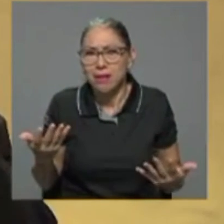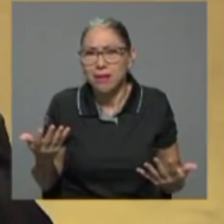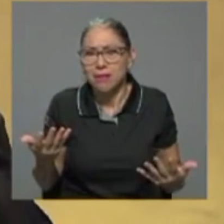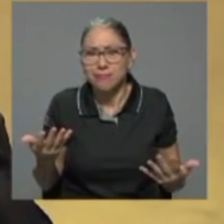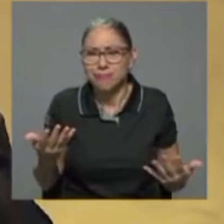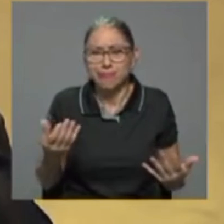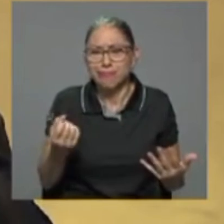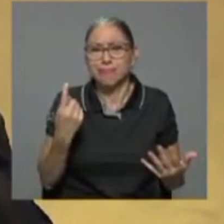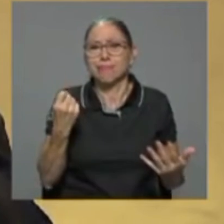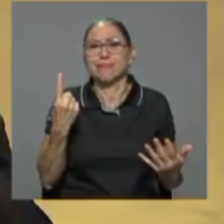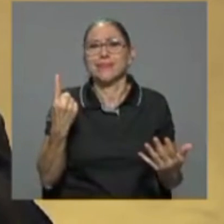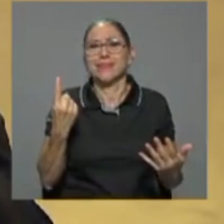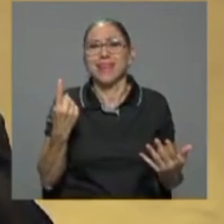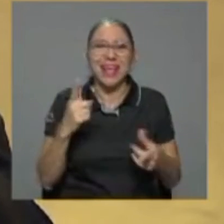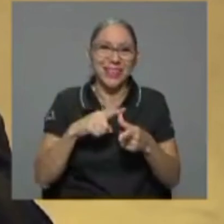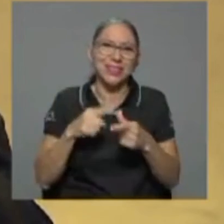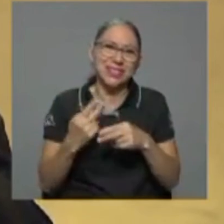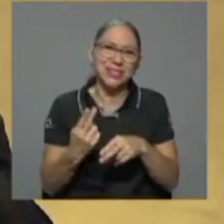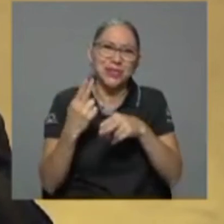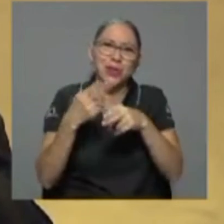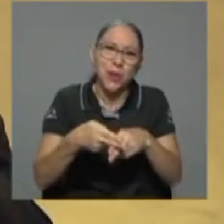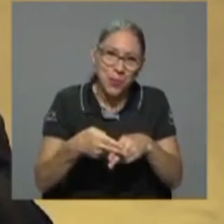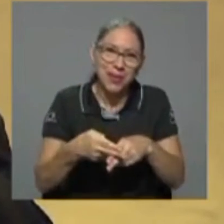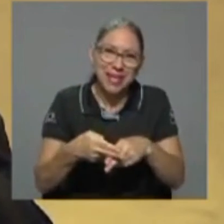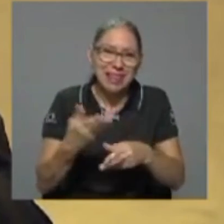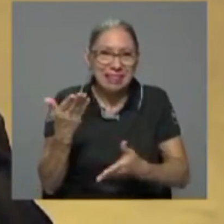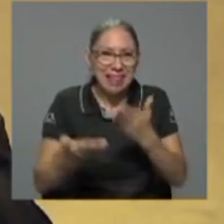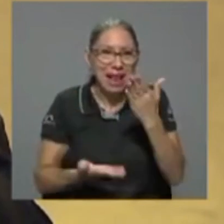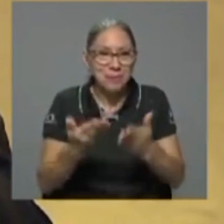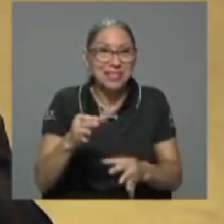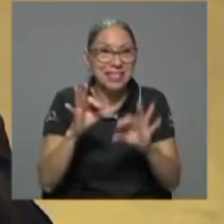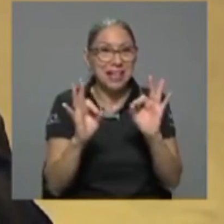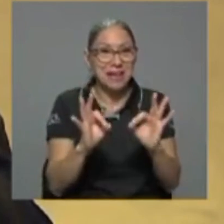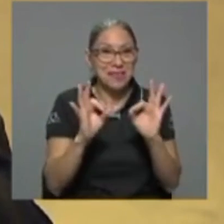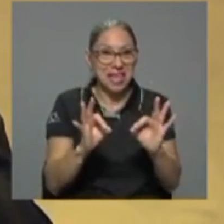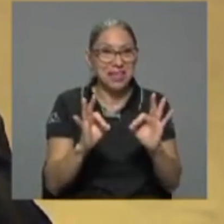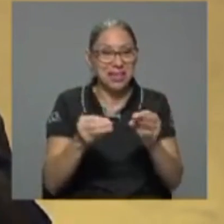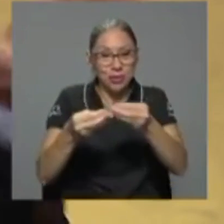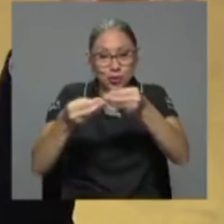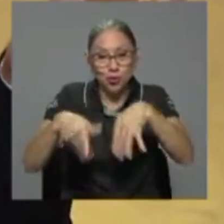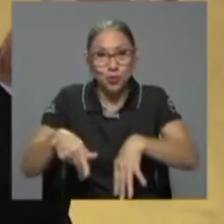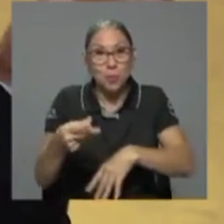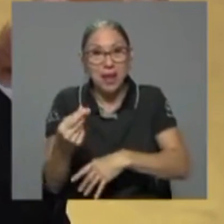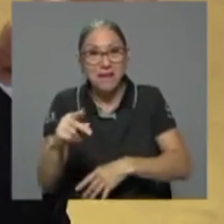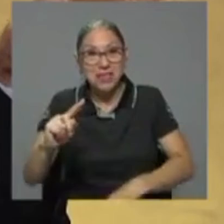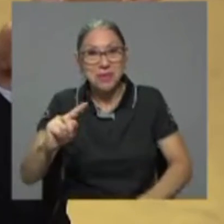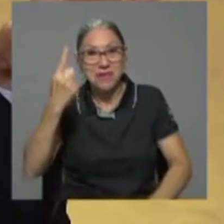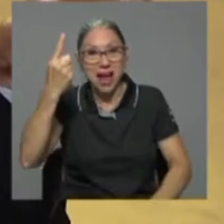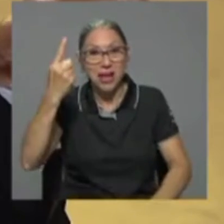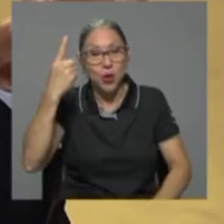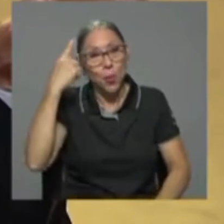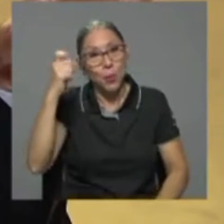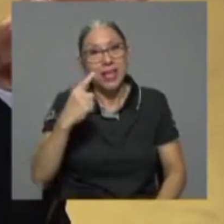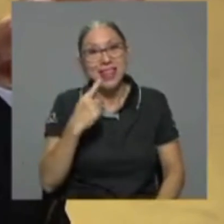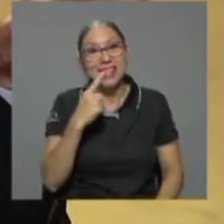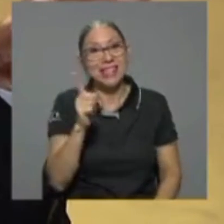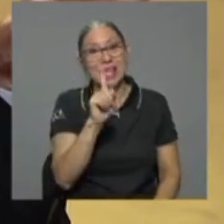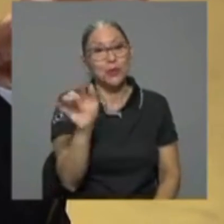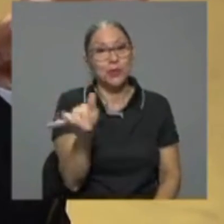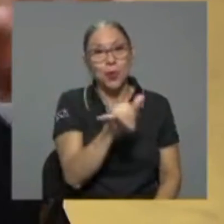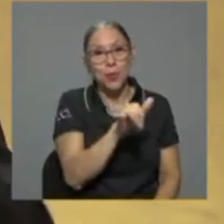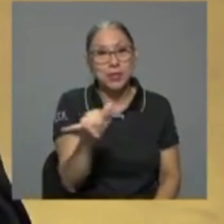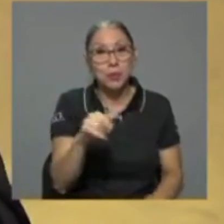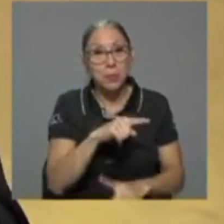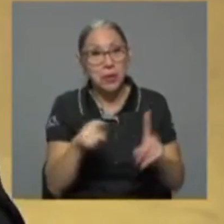Y el nombre tal vez está bien lo de superávit primario porque dice que no es lo mismo, pero tal vez